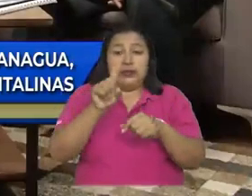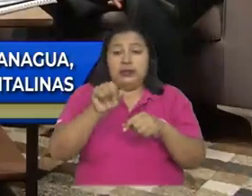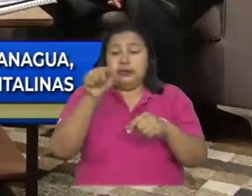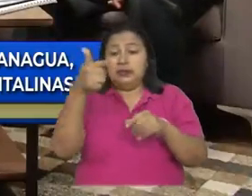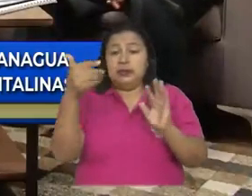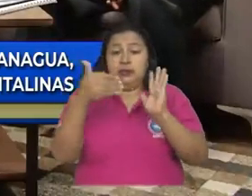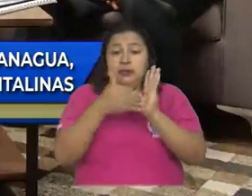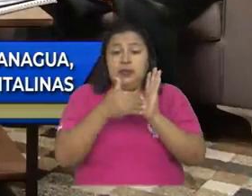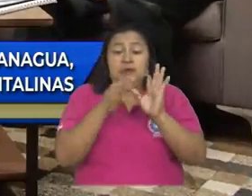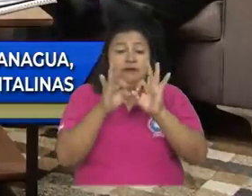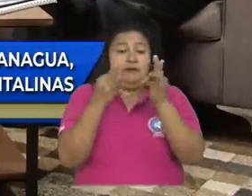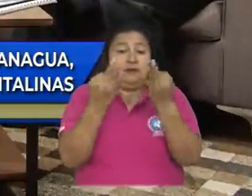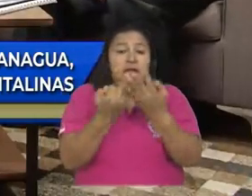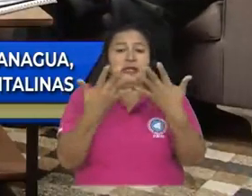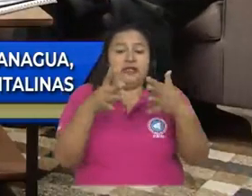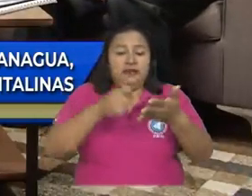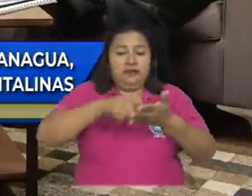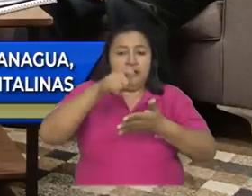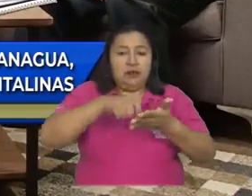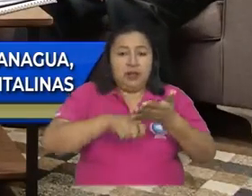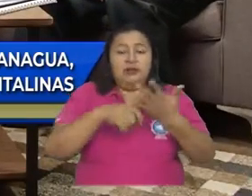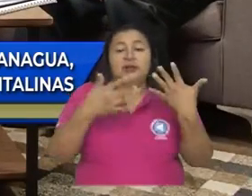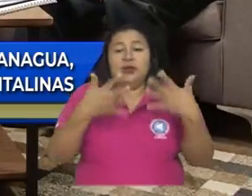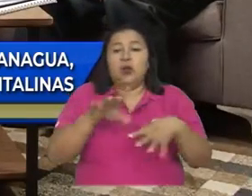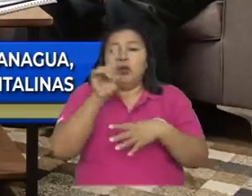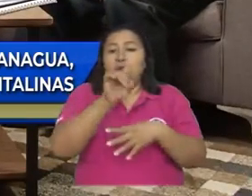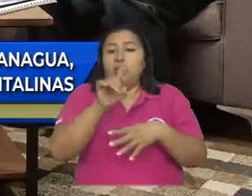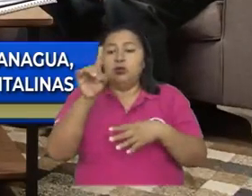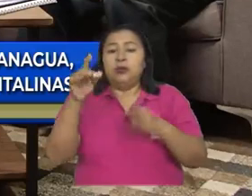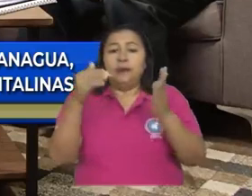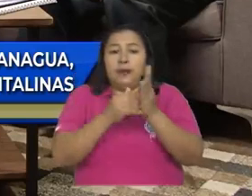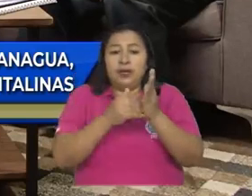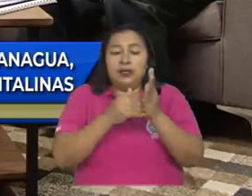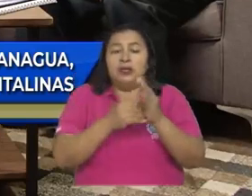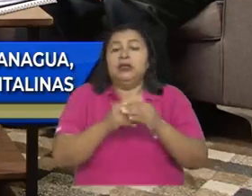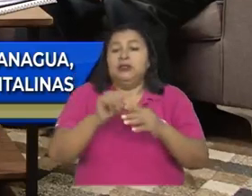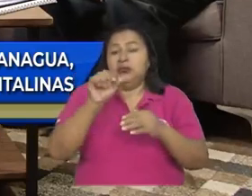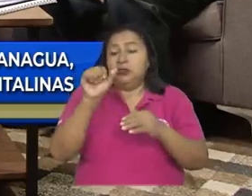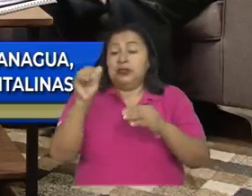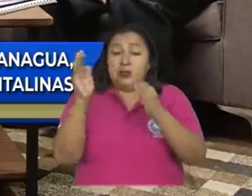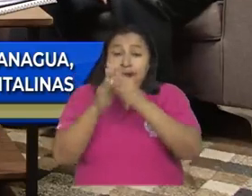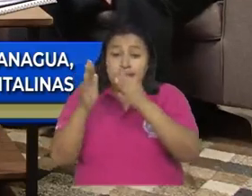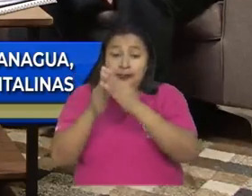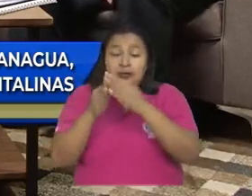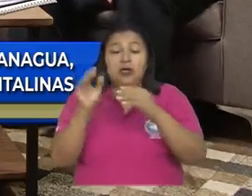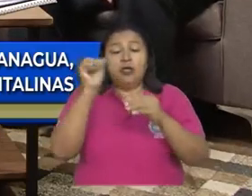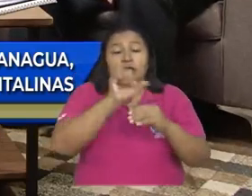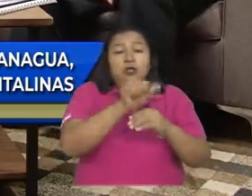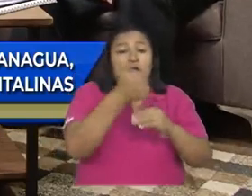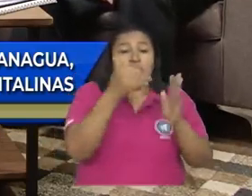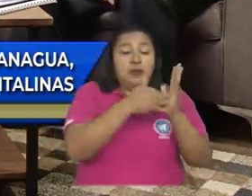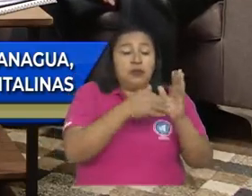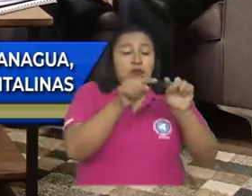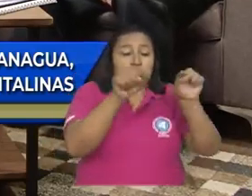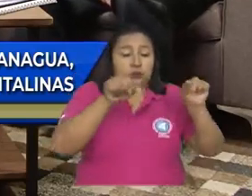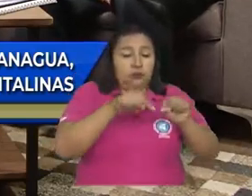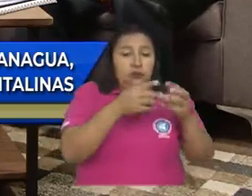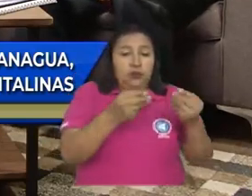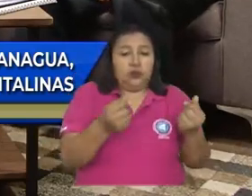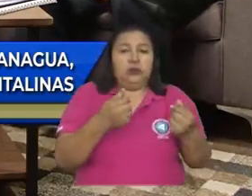17,000 familias que han firmado, 11,000 son de vivienda y 6,000 son de terreno. Entonces a nosotros nos da una satisfacción